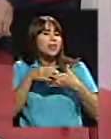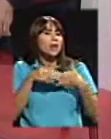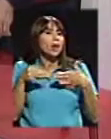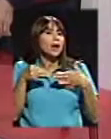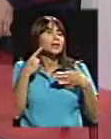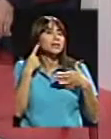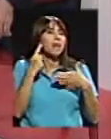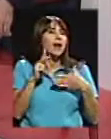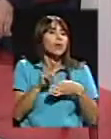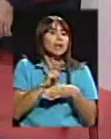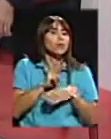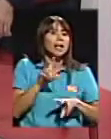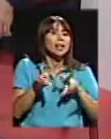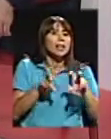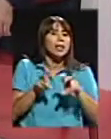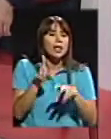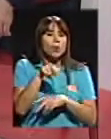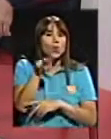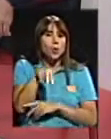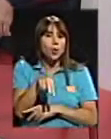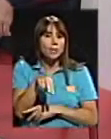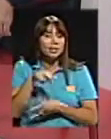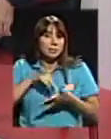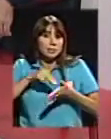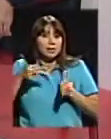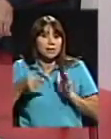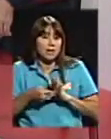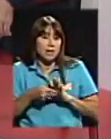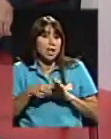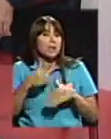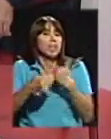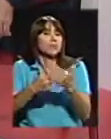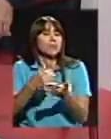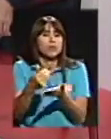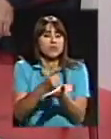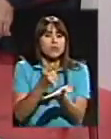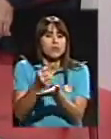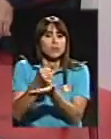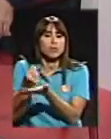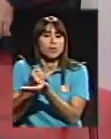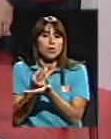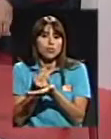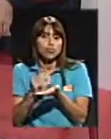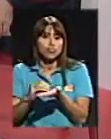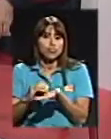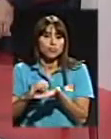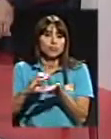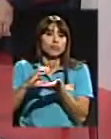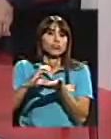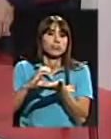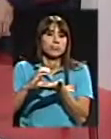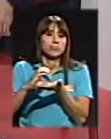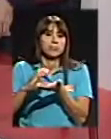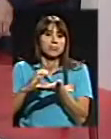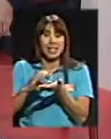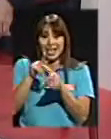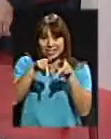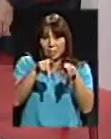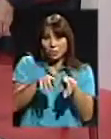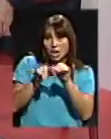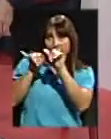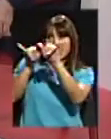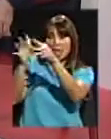Bueno, solo si eso le genera una ganancia con respecto a quedarse con sus dólares en Estados